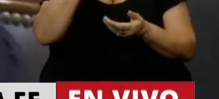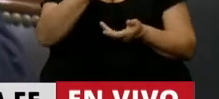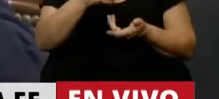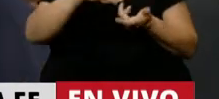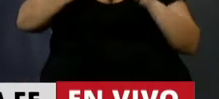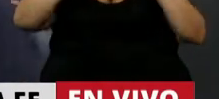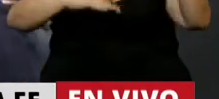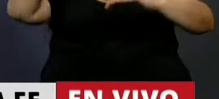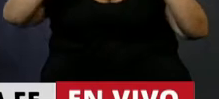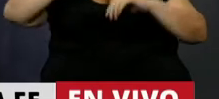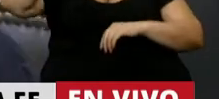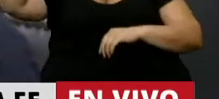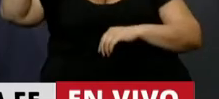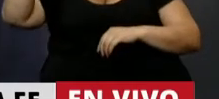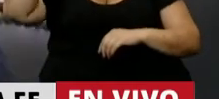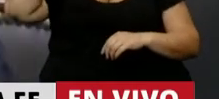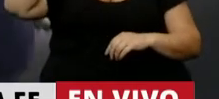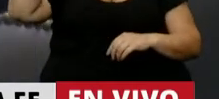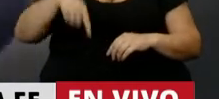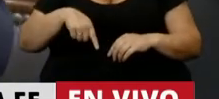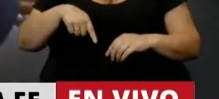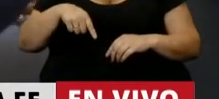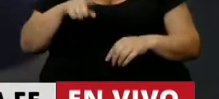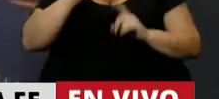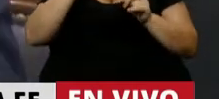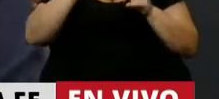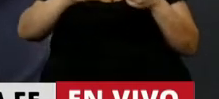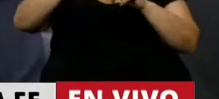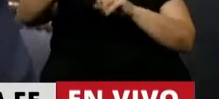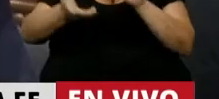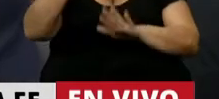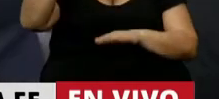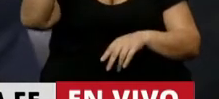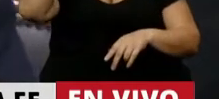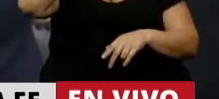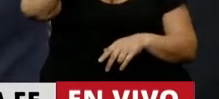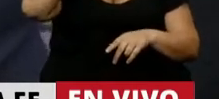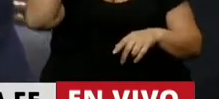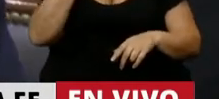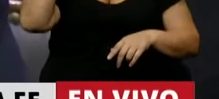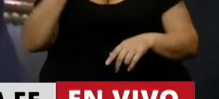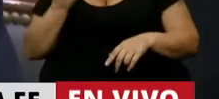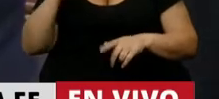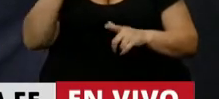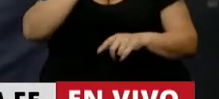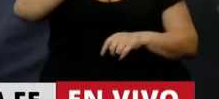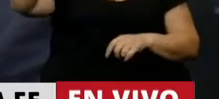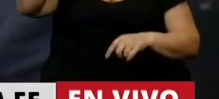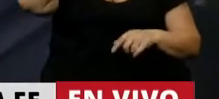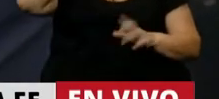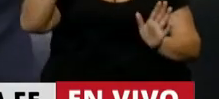una variable de la inflación en el 70% dentro de la movilidad, porque pensaba una economía sin